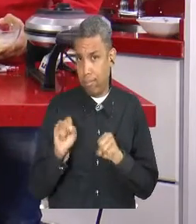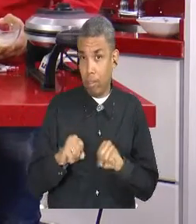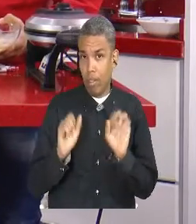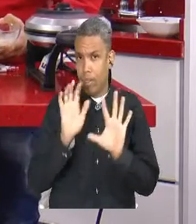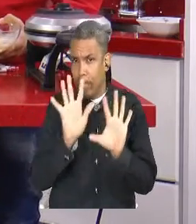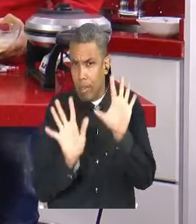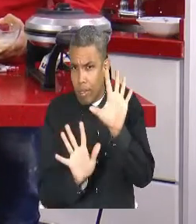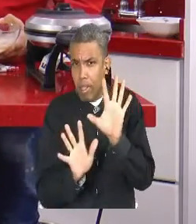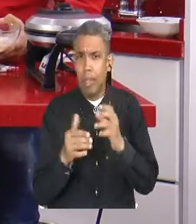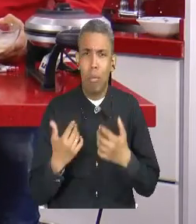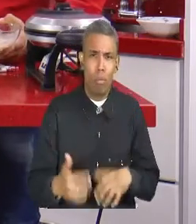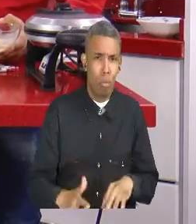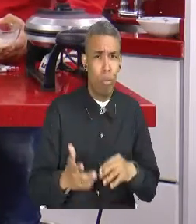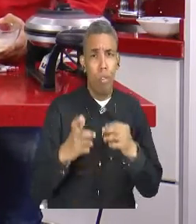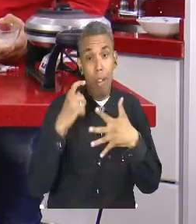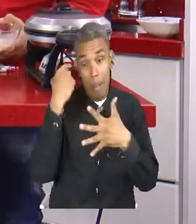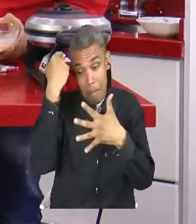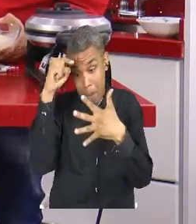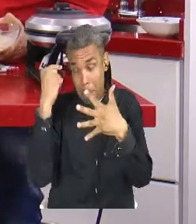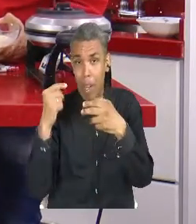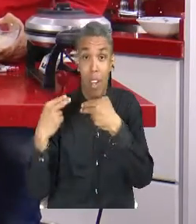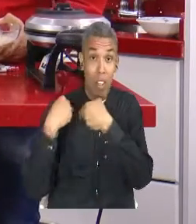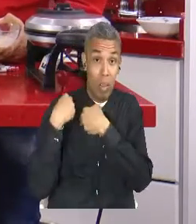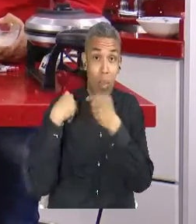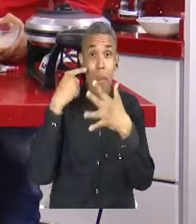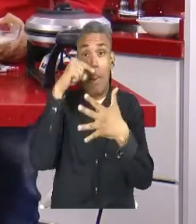tiene muchísima responsabilidad.